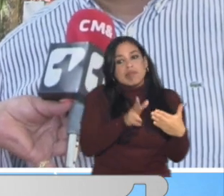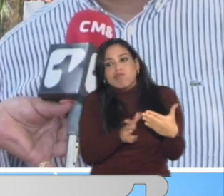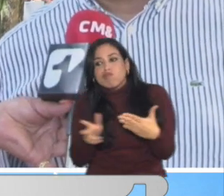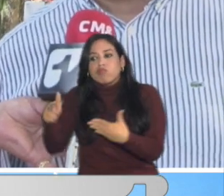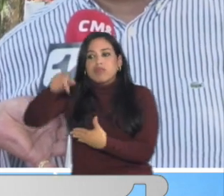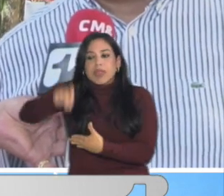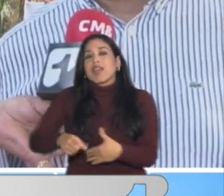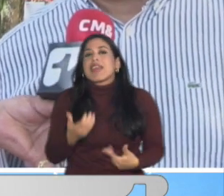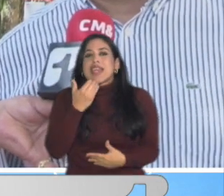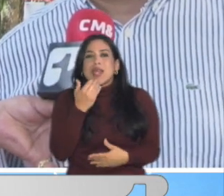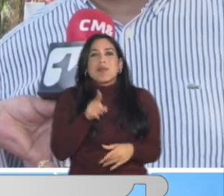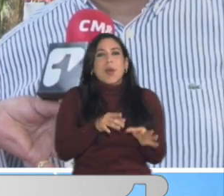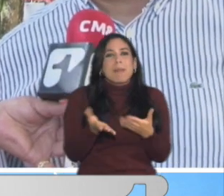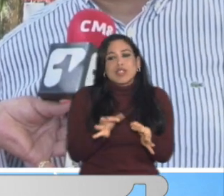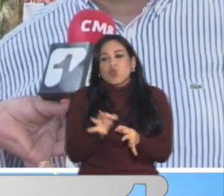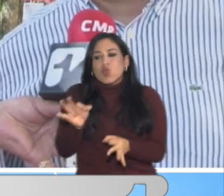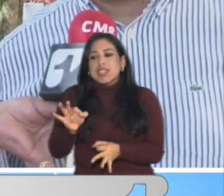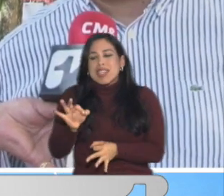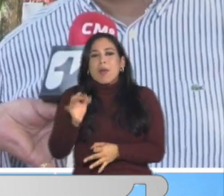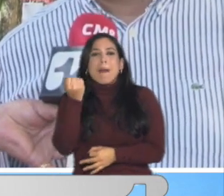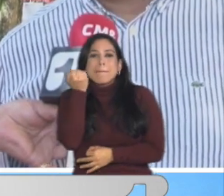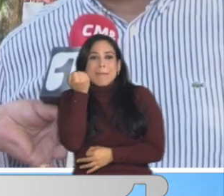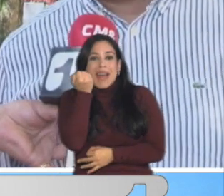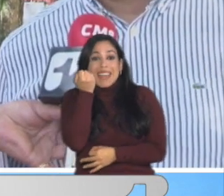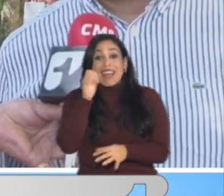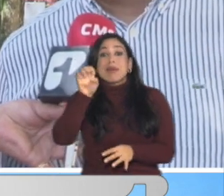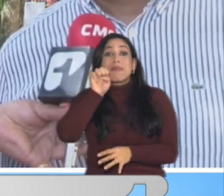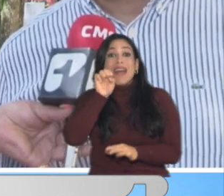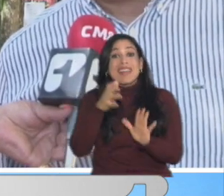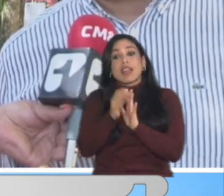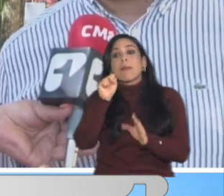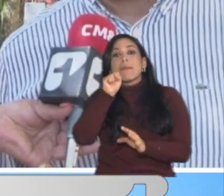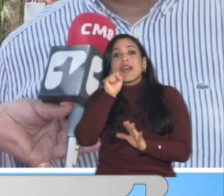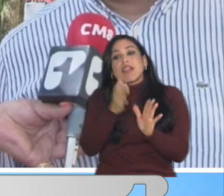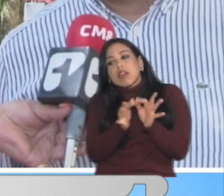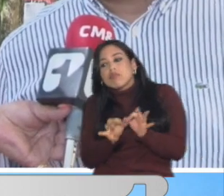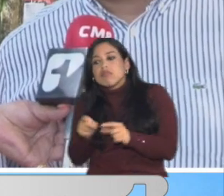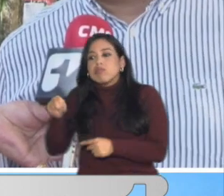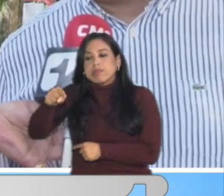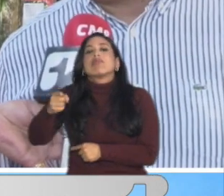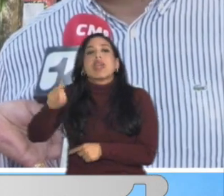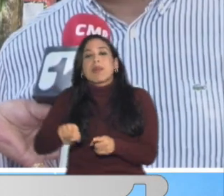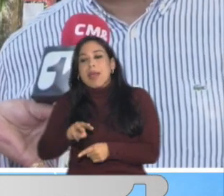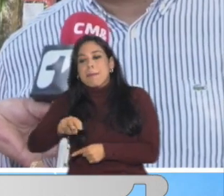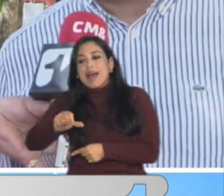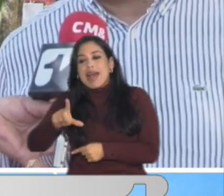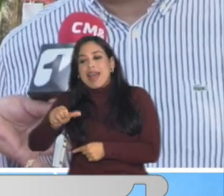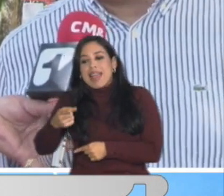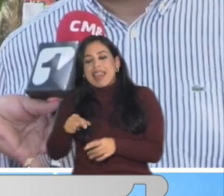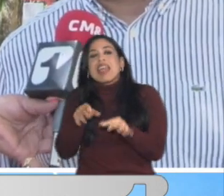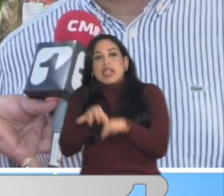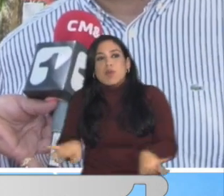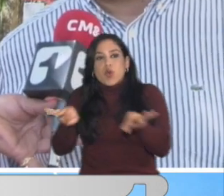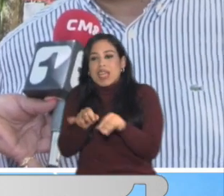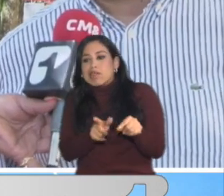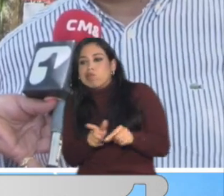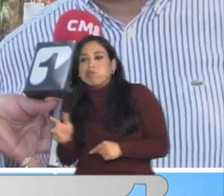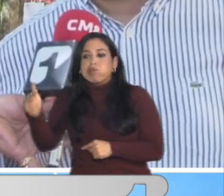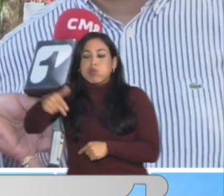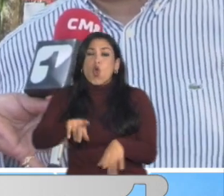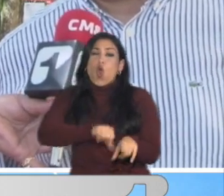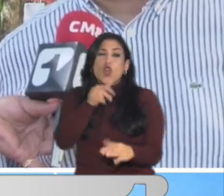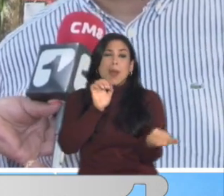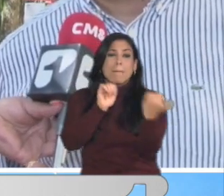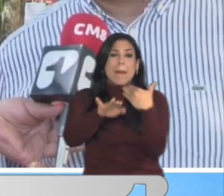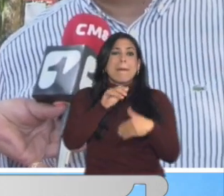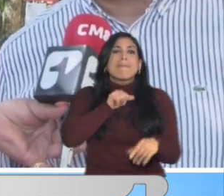vía hacia el municipio de Barranca Bermeja, la vía Curos Málaga y sobre todo la más importante o la más afectada que es